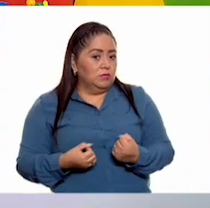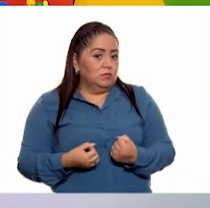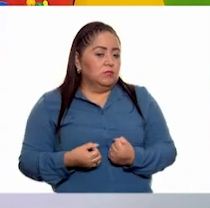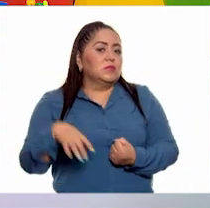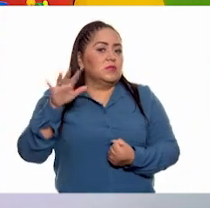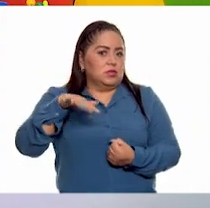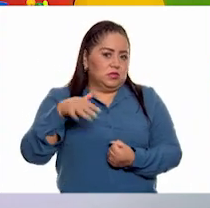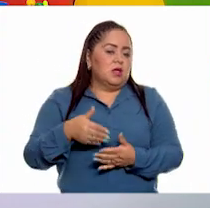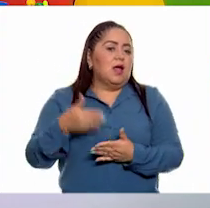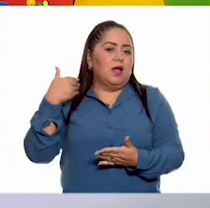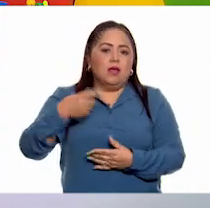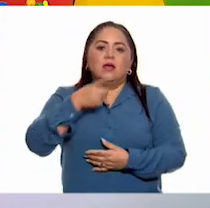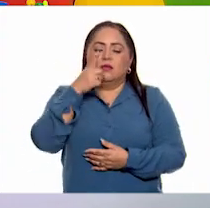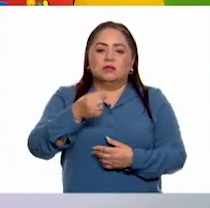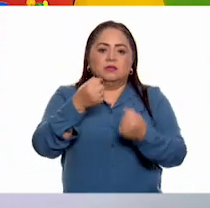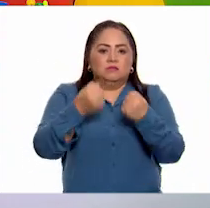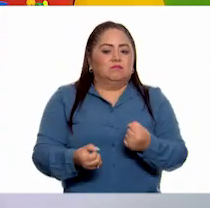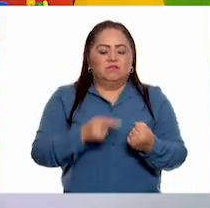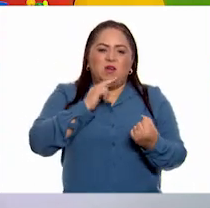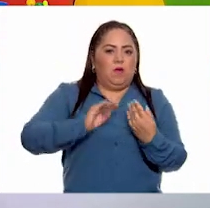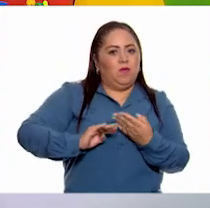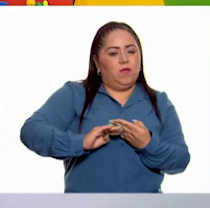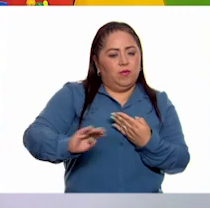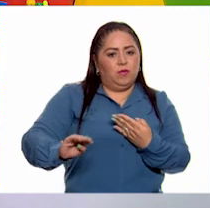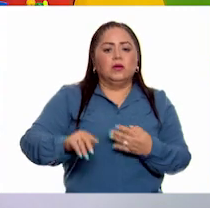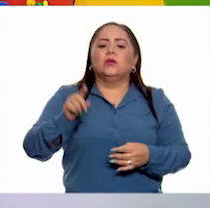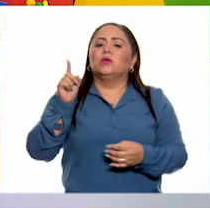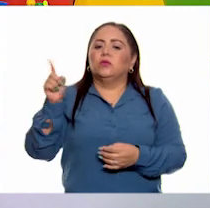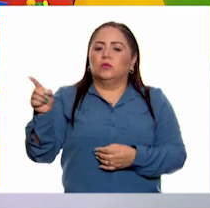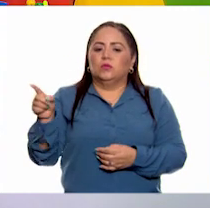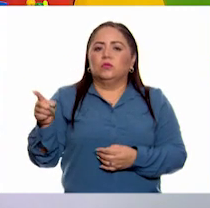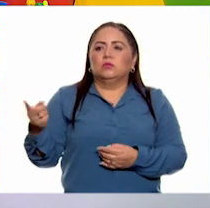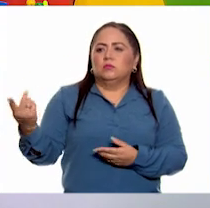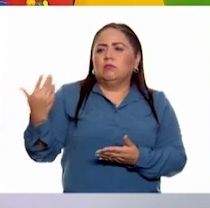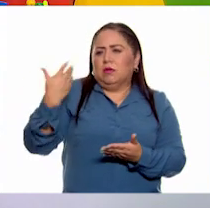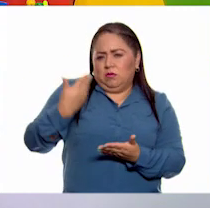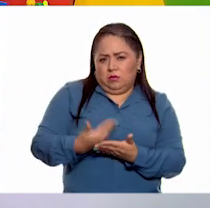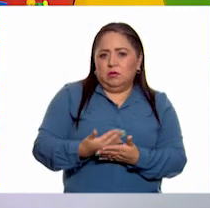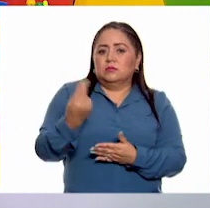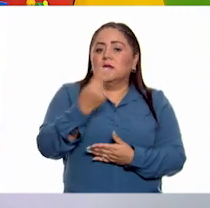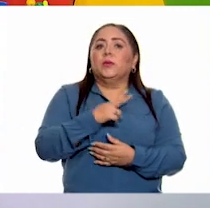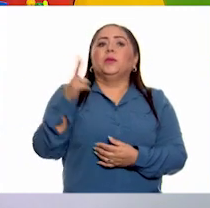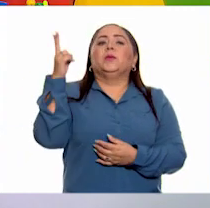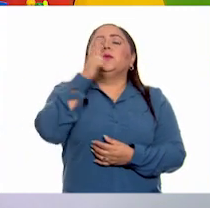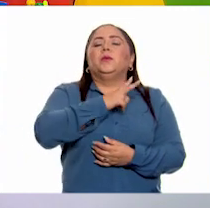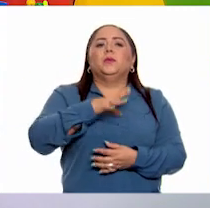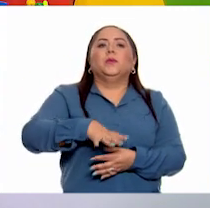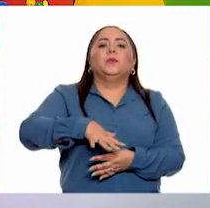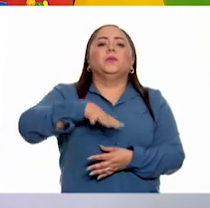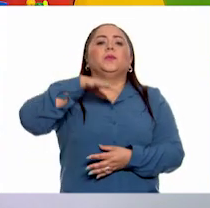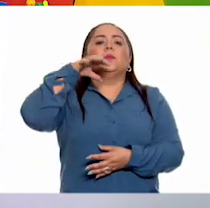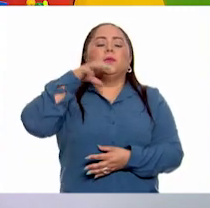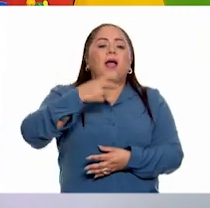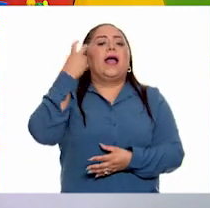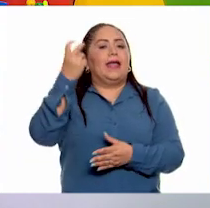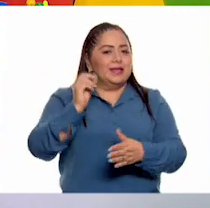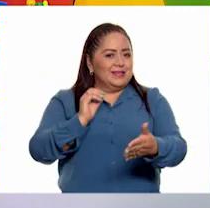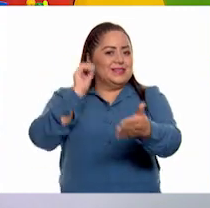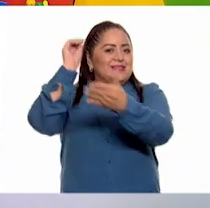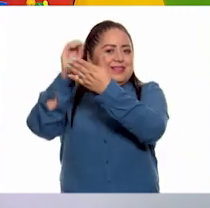Ya lo había dicho, me da seguridad alejarme. Y tú, Sohar, me propusiste respirar con la técnica del muñeco de la